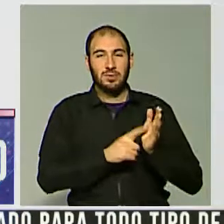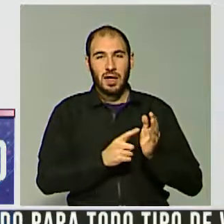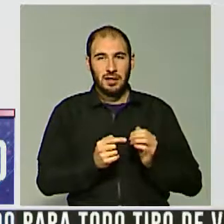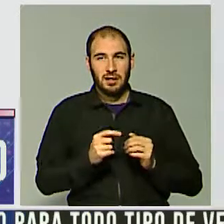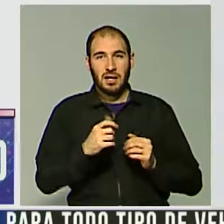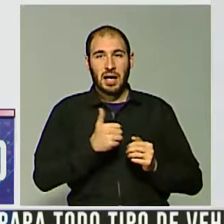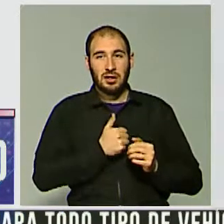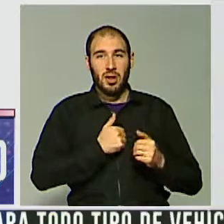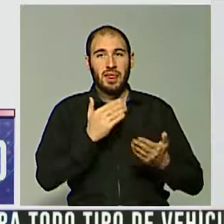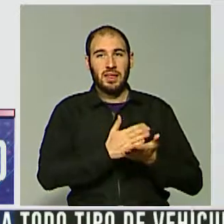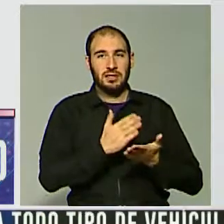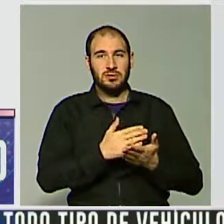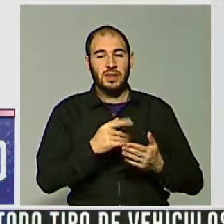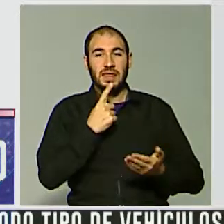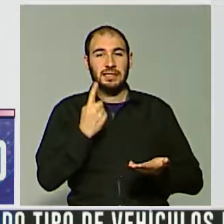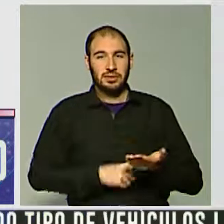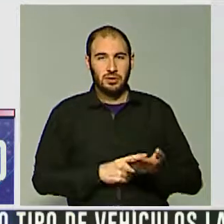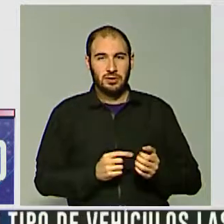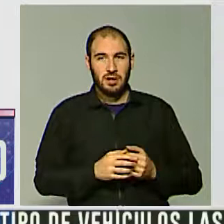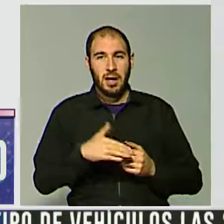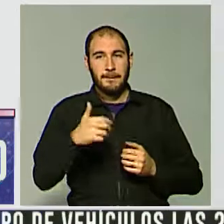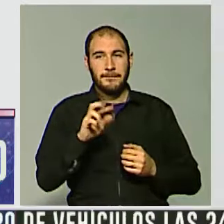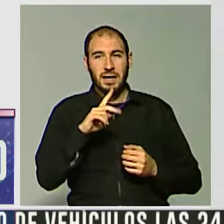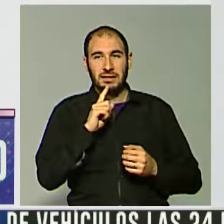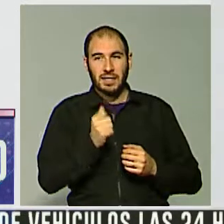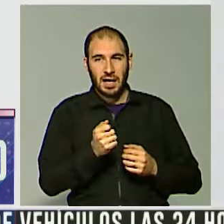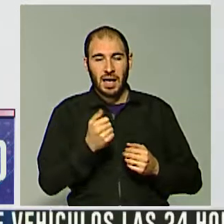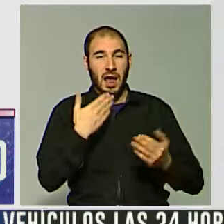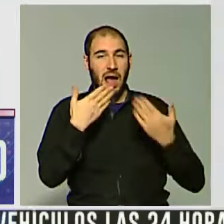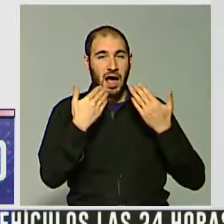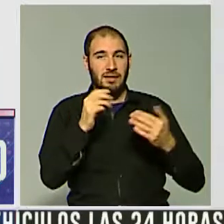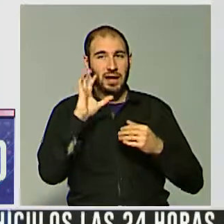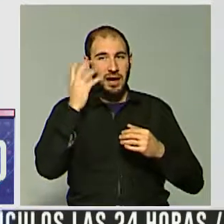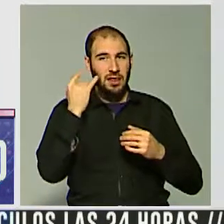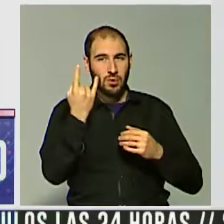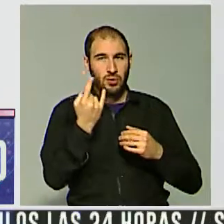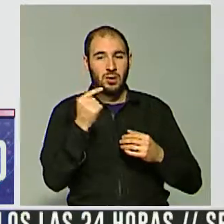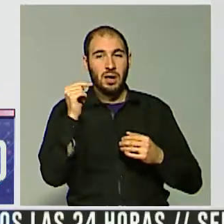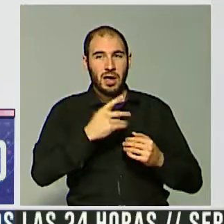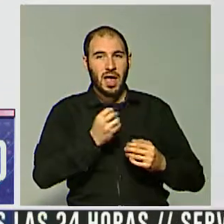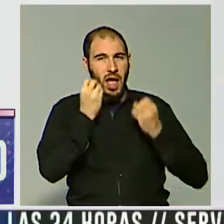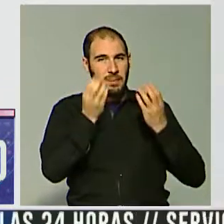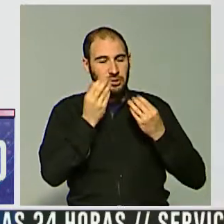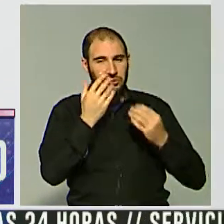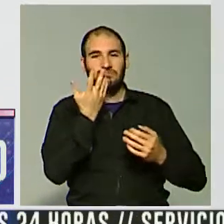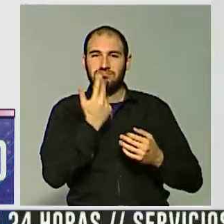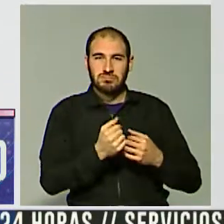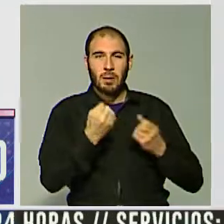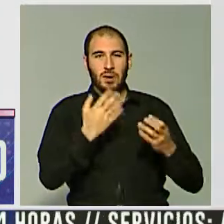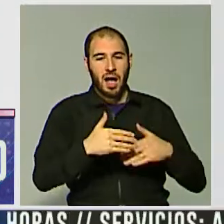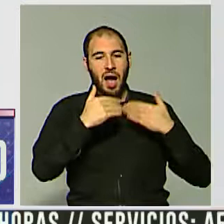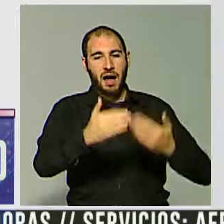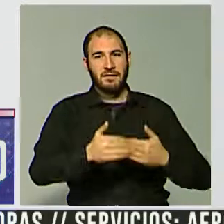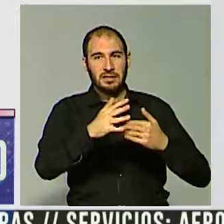de Católicos por el Derecho a Decidir, Marta Alanis, en diálogo con Radio U. Reconoció su emoción y satisfacción por los